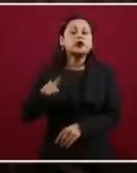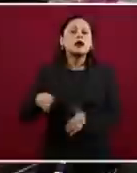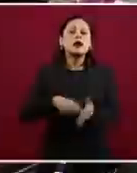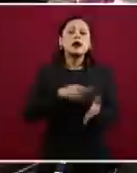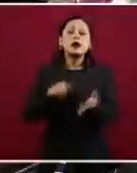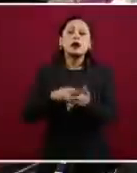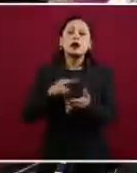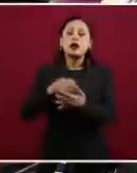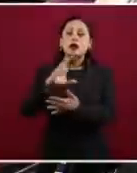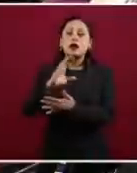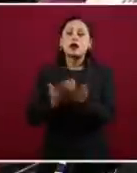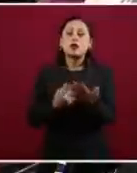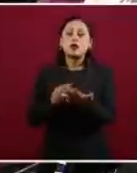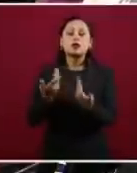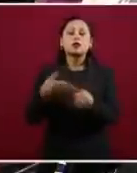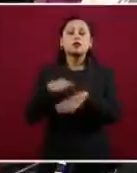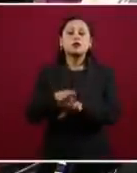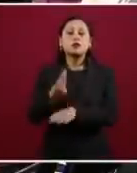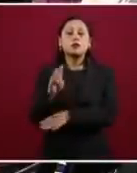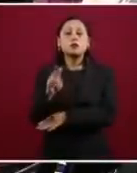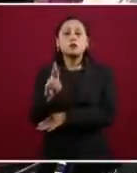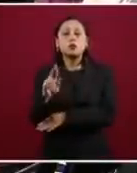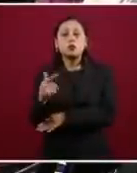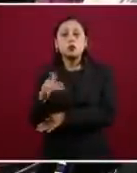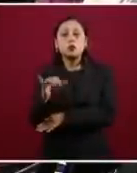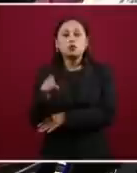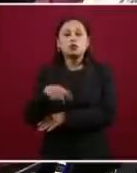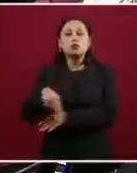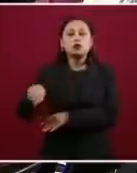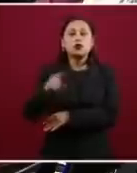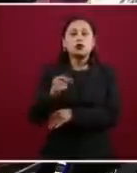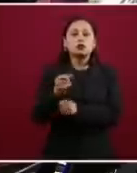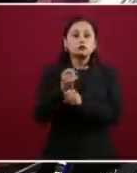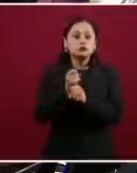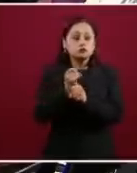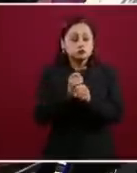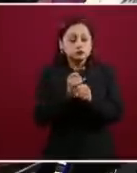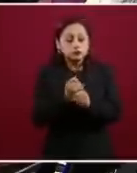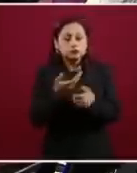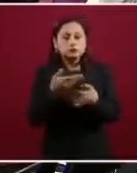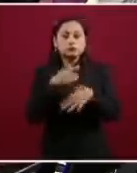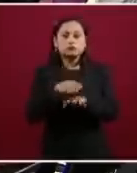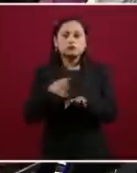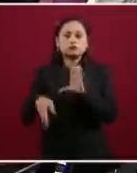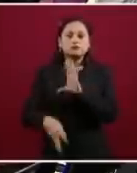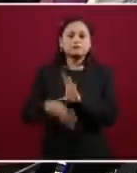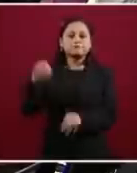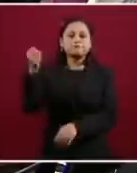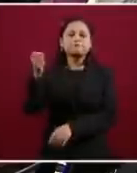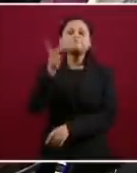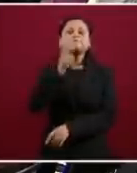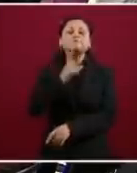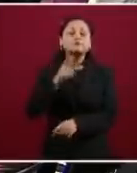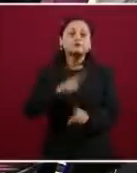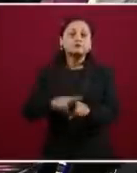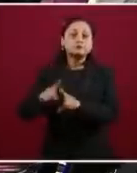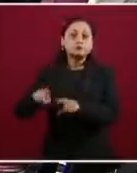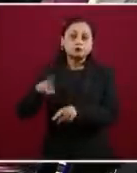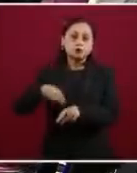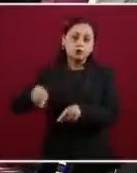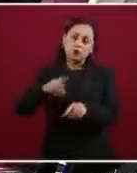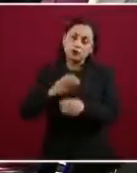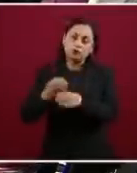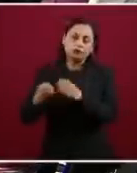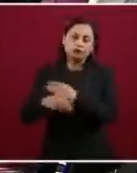para el estudio, la explotación, la perforación en la tercera cuenca más importante del mundo.